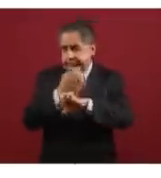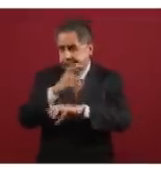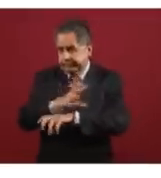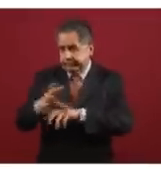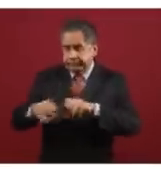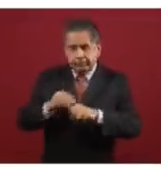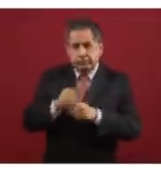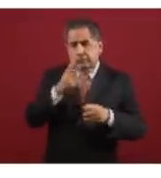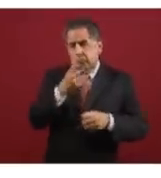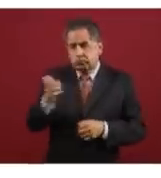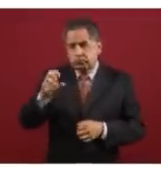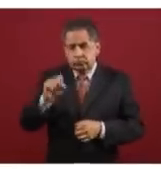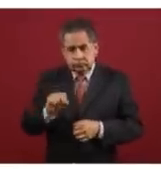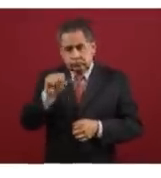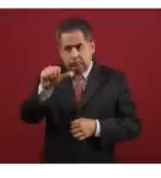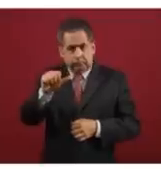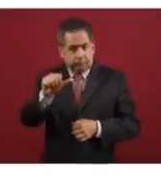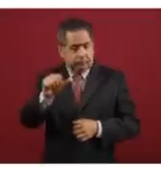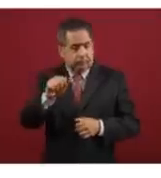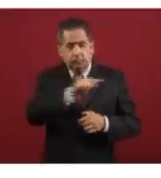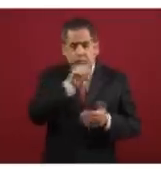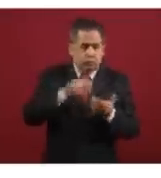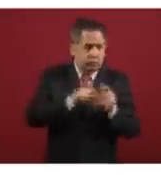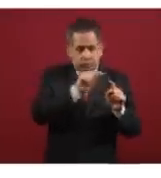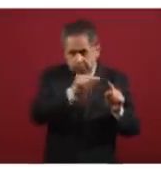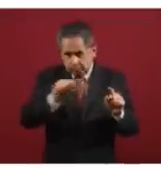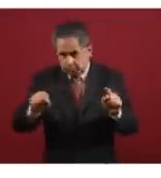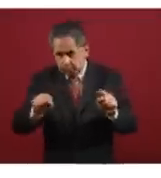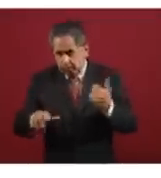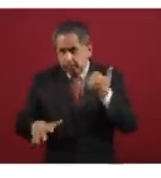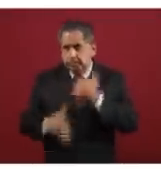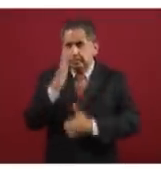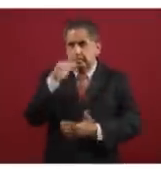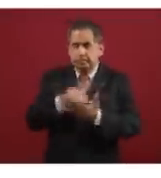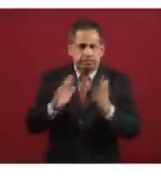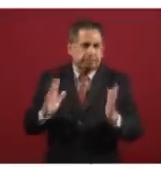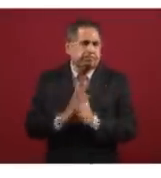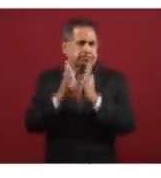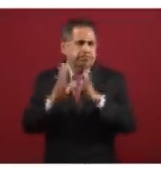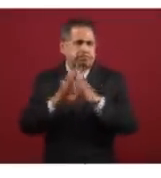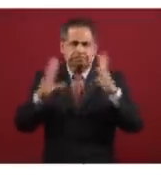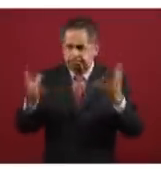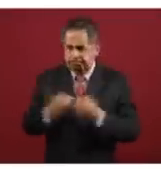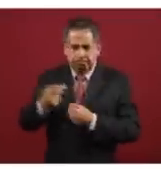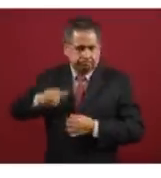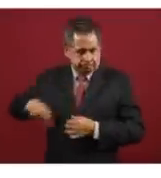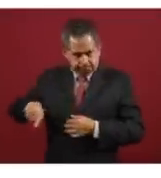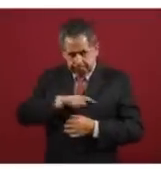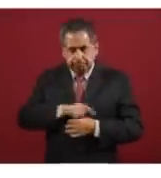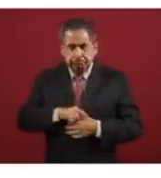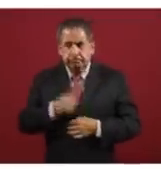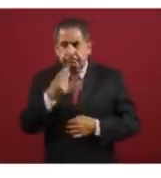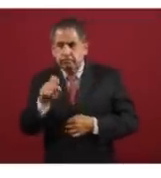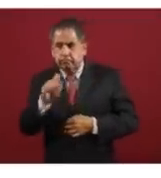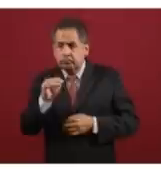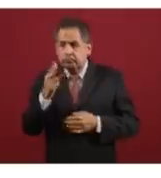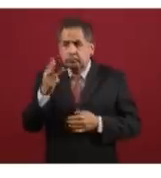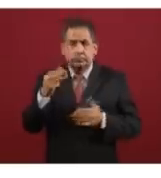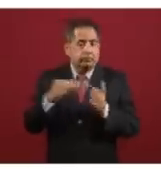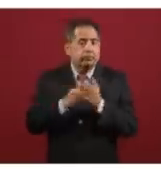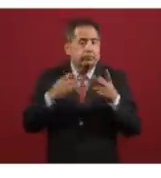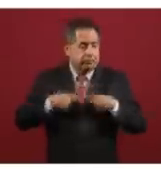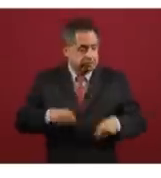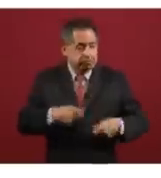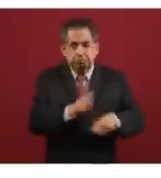con 466 eventos, más de 15 mil participantes y 193 mil personas